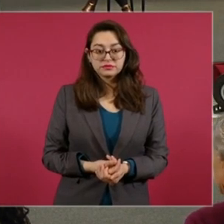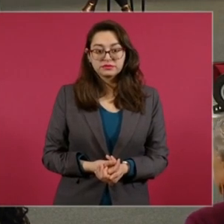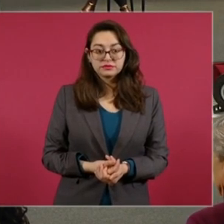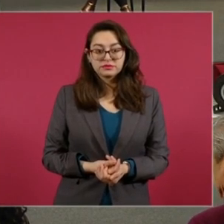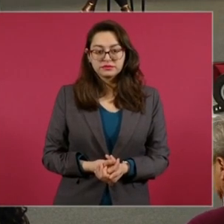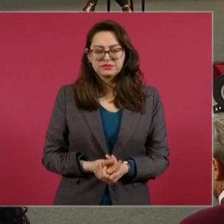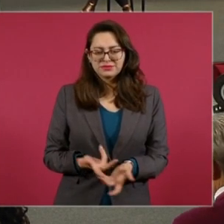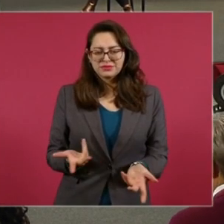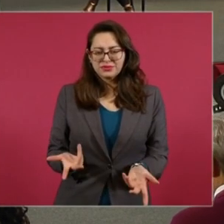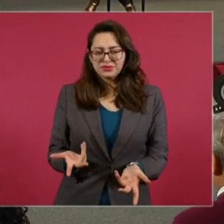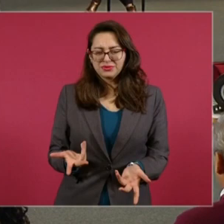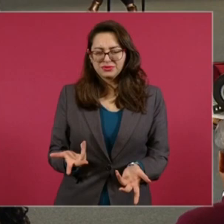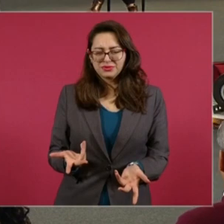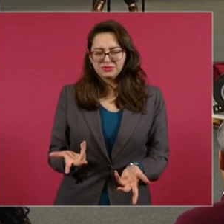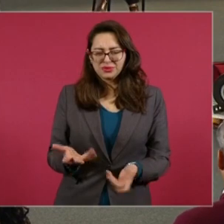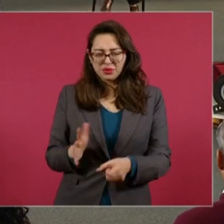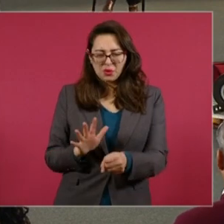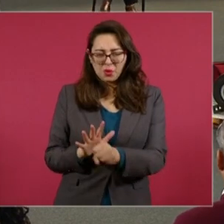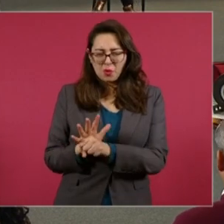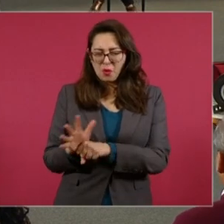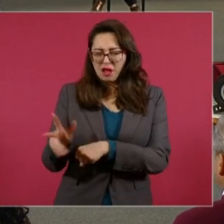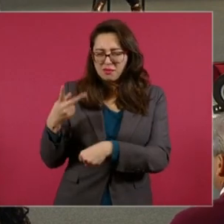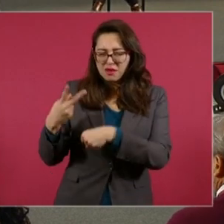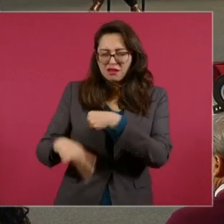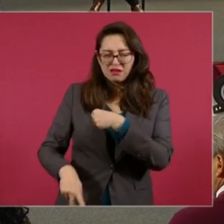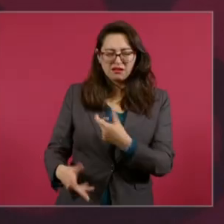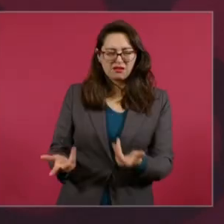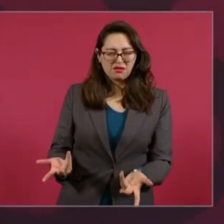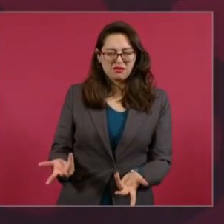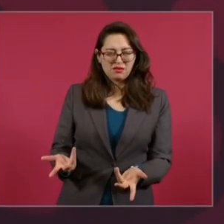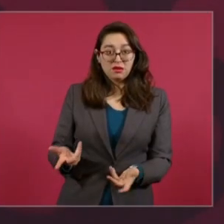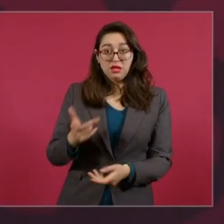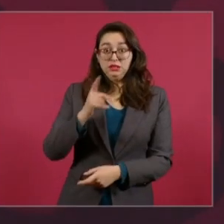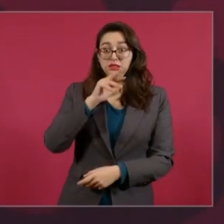preocupación se puede tener a cualquier país?